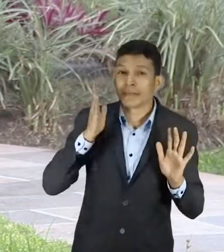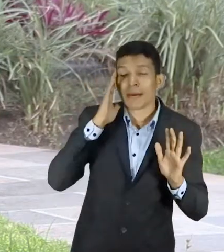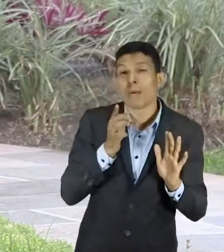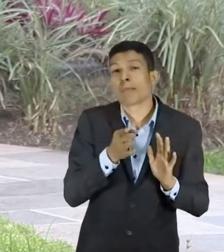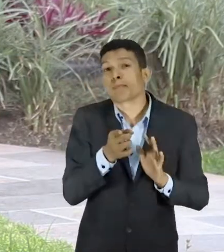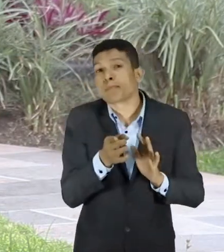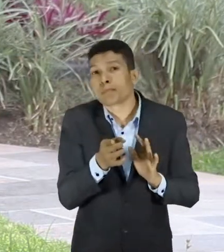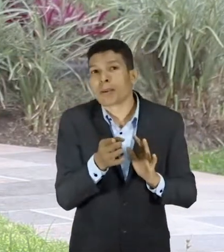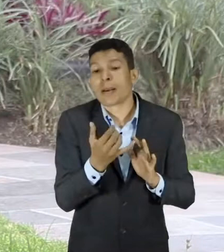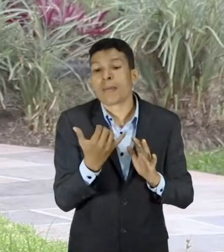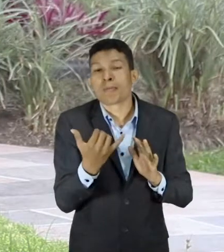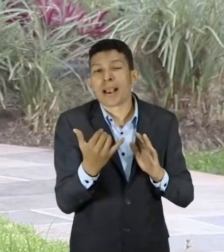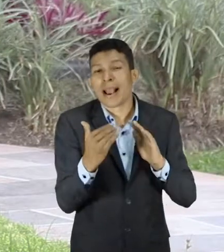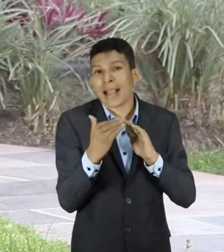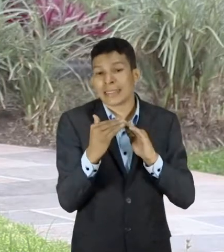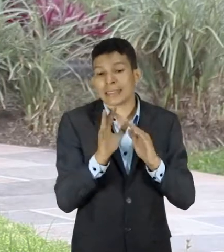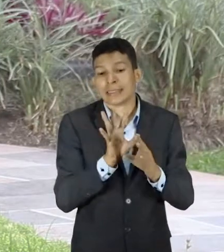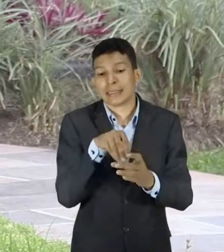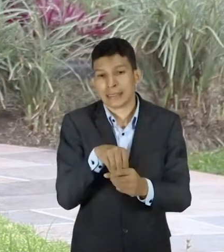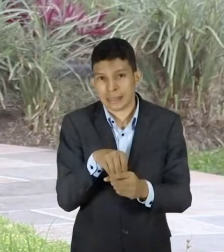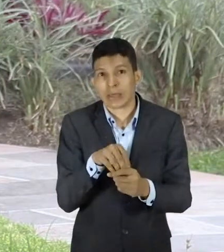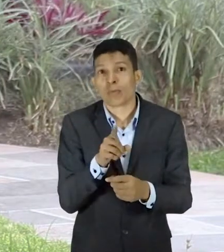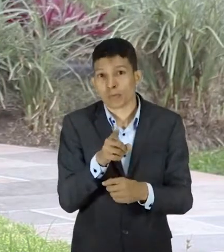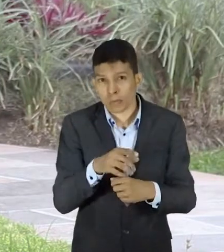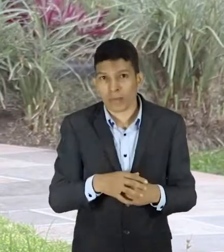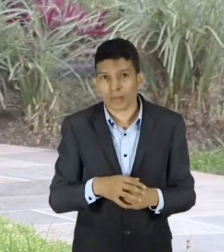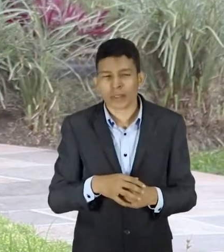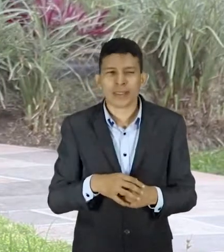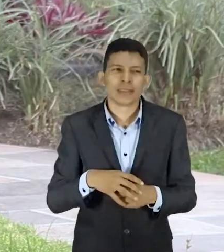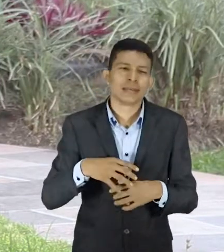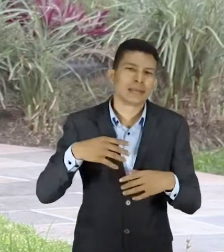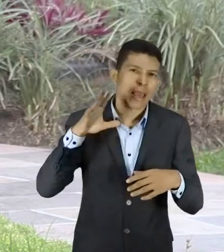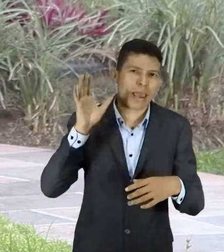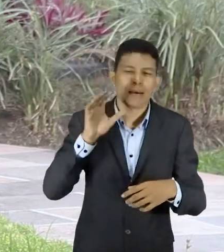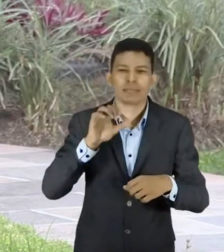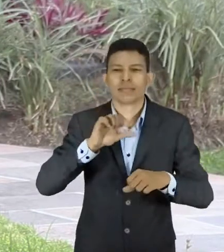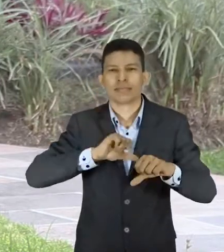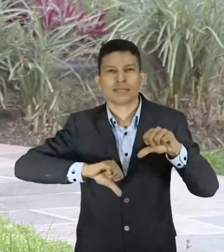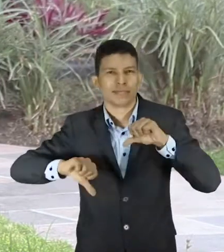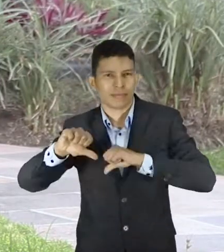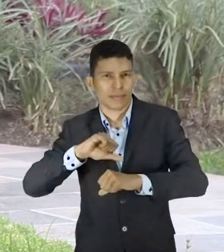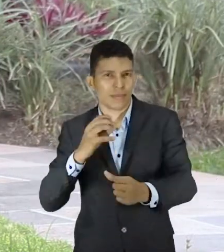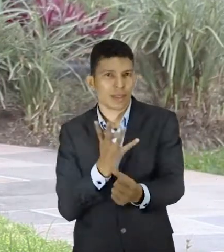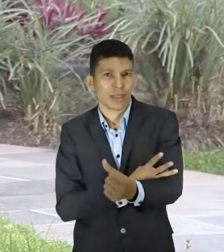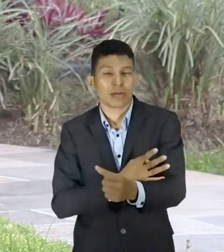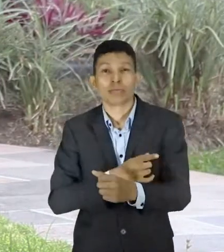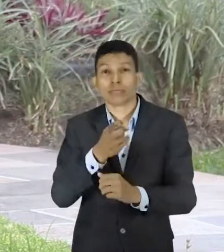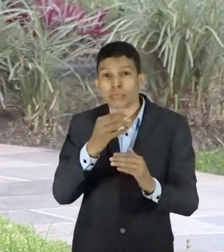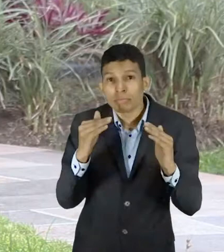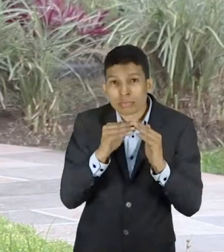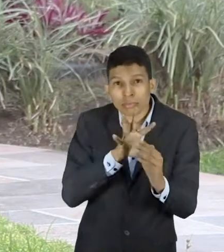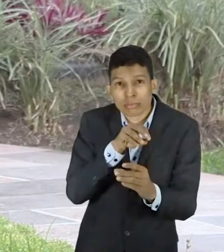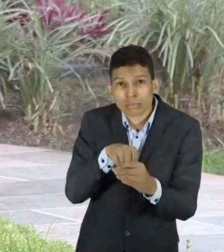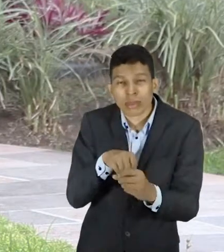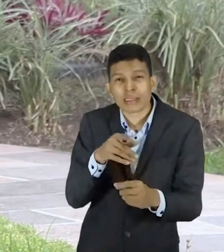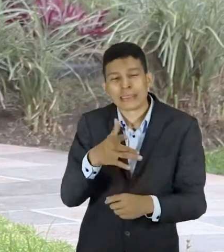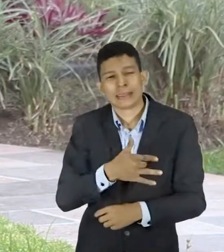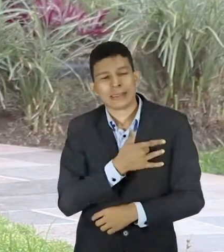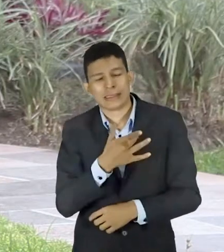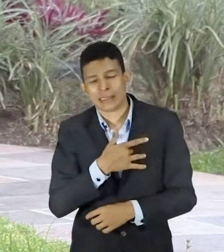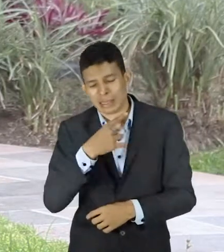aunque tú estés en la casa, ¿sí?, después de una quimioterapia, cuando tú estás en tu casa